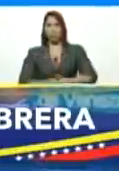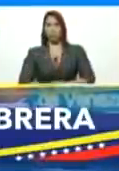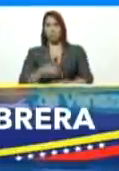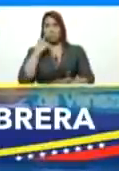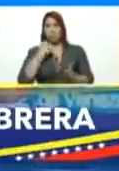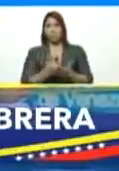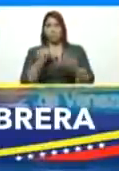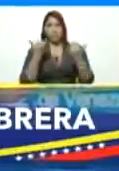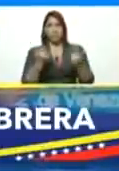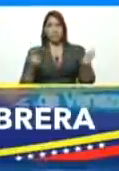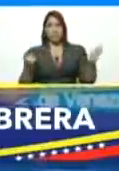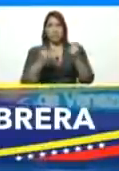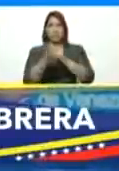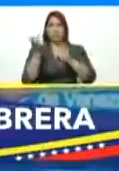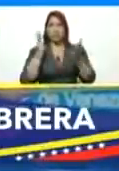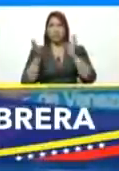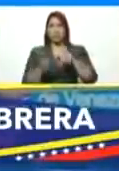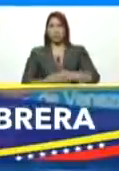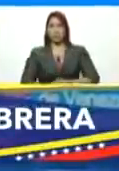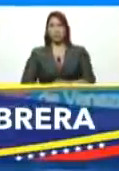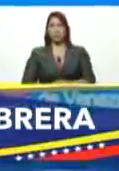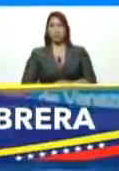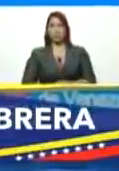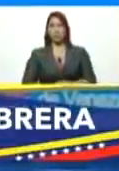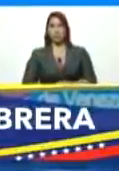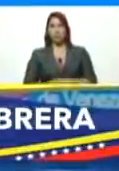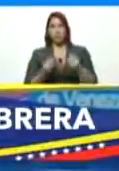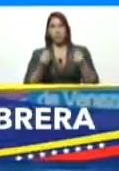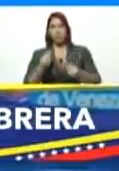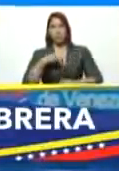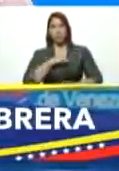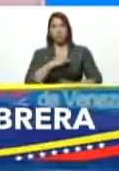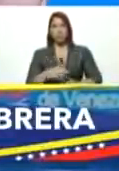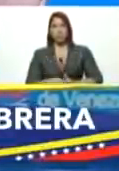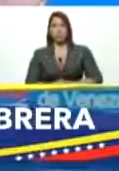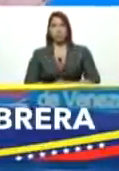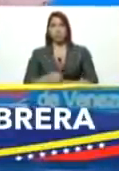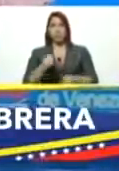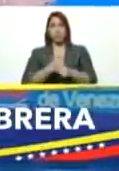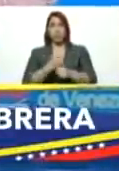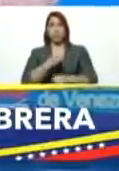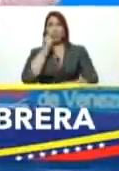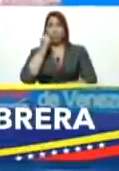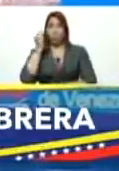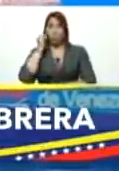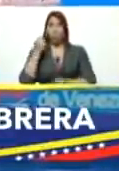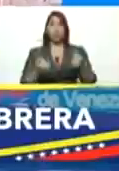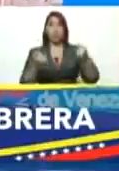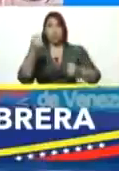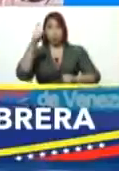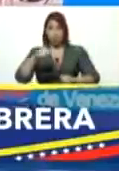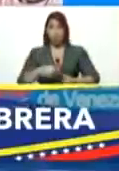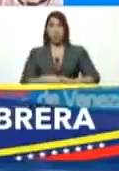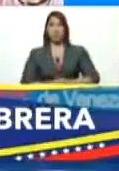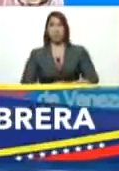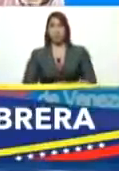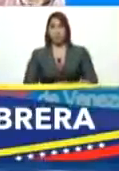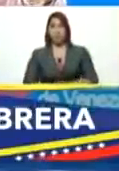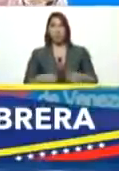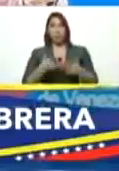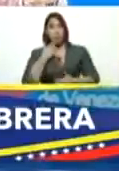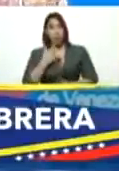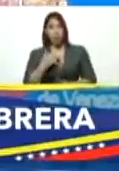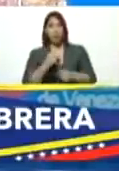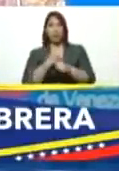estamos aquí intercambiando como nosotros y los trabajadores del transporte claro está cuando digo